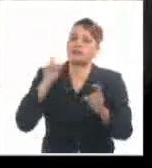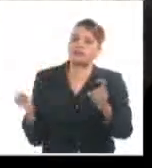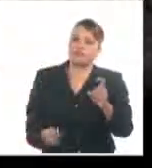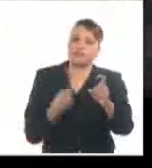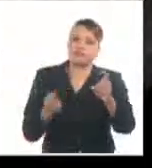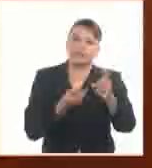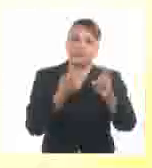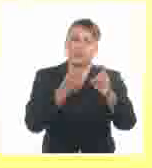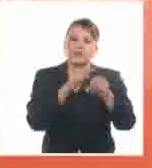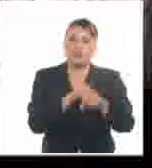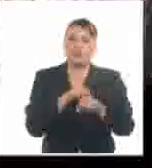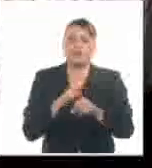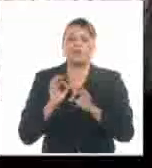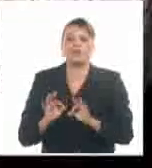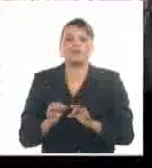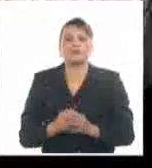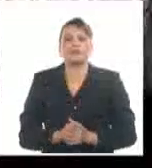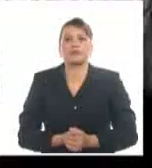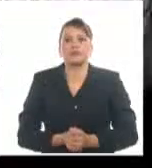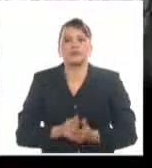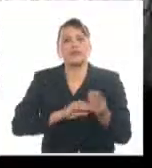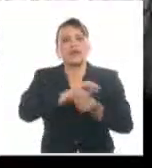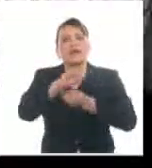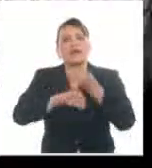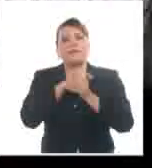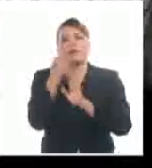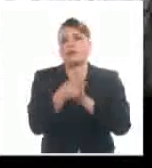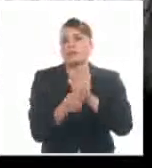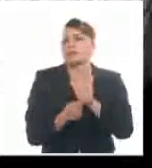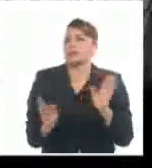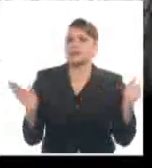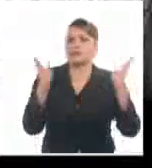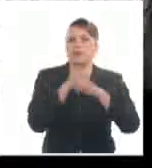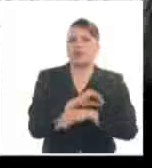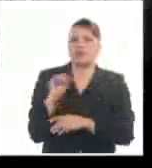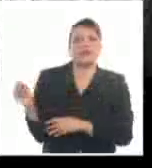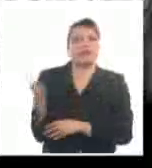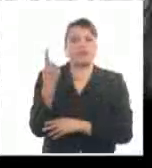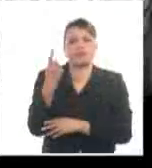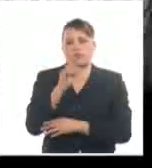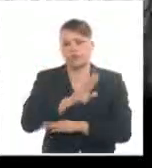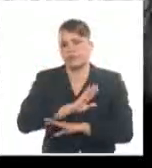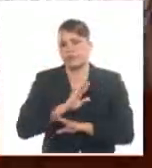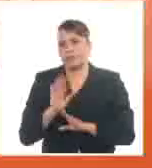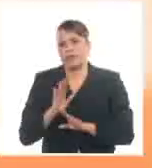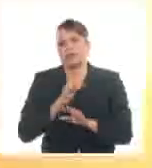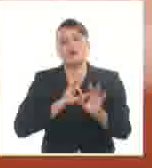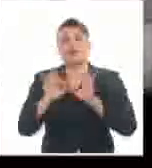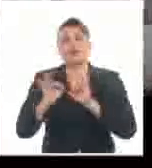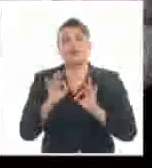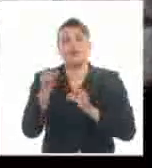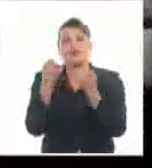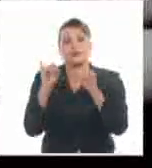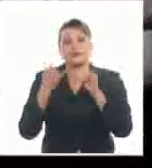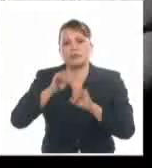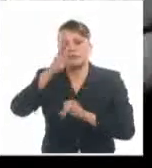estos instantes. No hay cambio de principio, es un solo principio, es preservar la independencia de